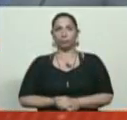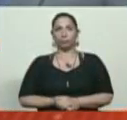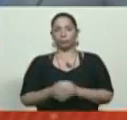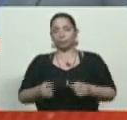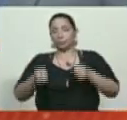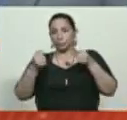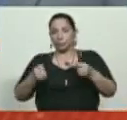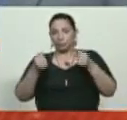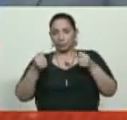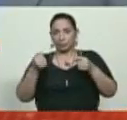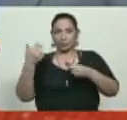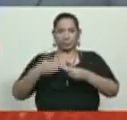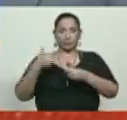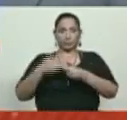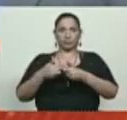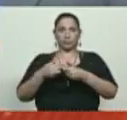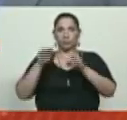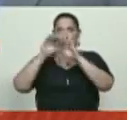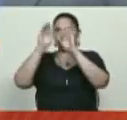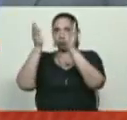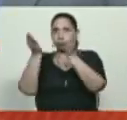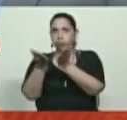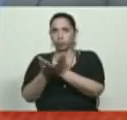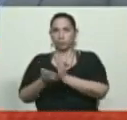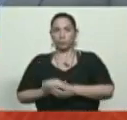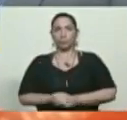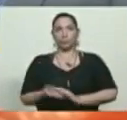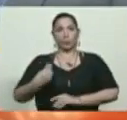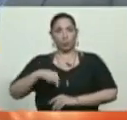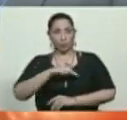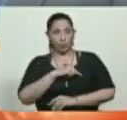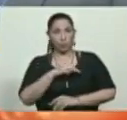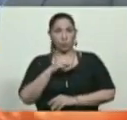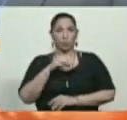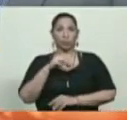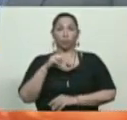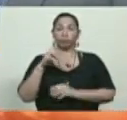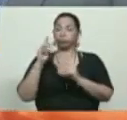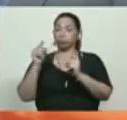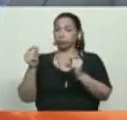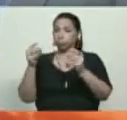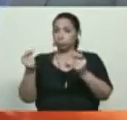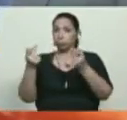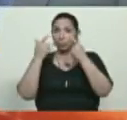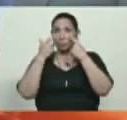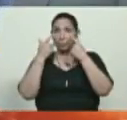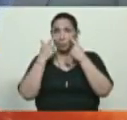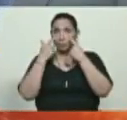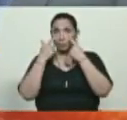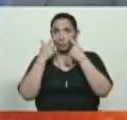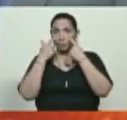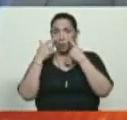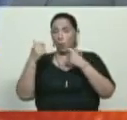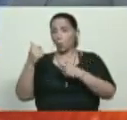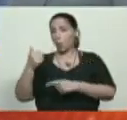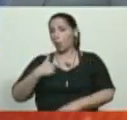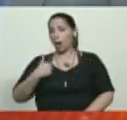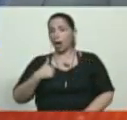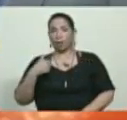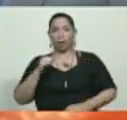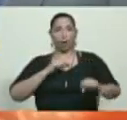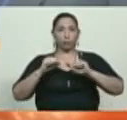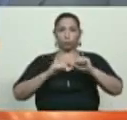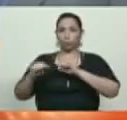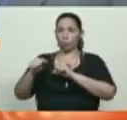mercado petrolero mundial. Nosotros lo hemos advertido, cualquier acción en contra de Venezuela